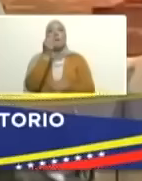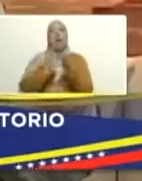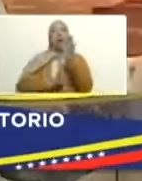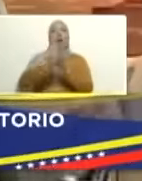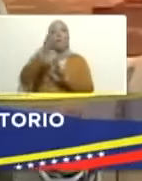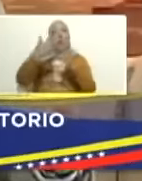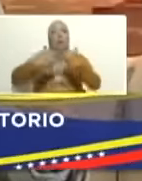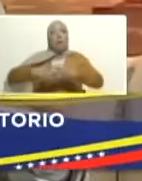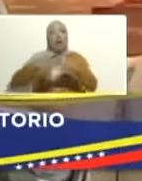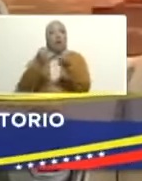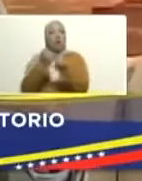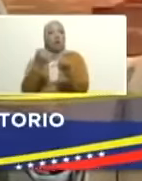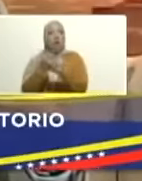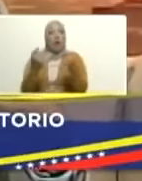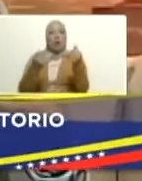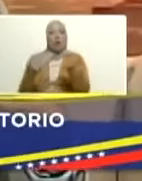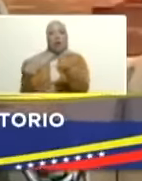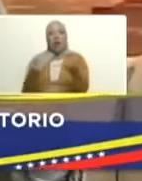crecimiento, recuperación,